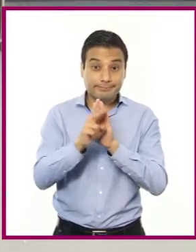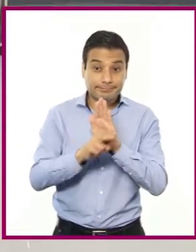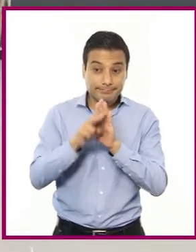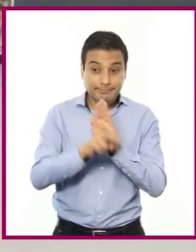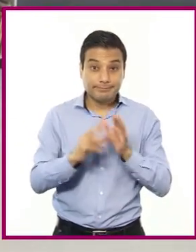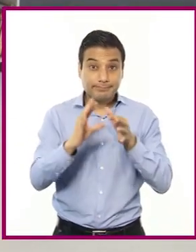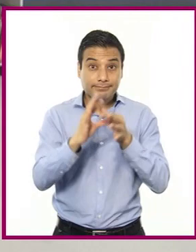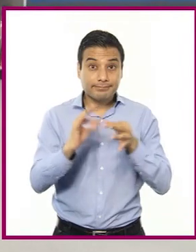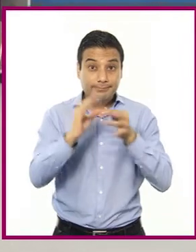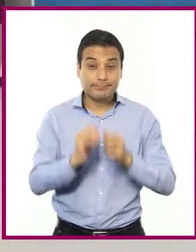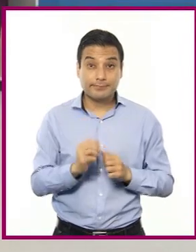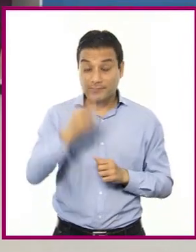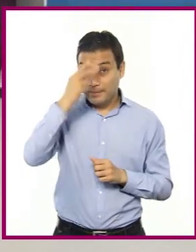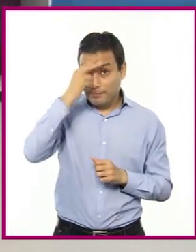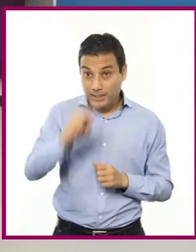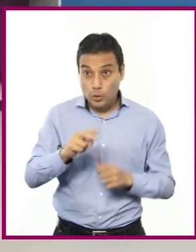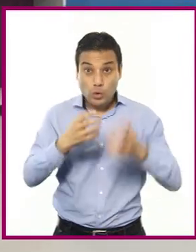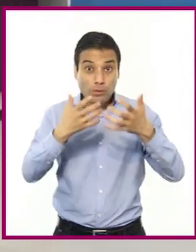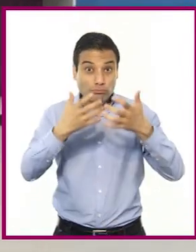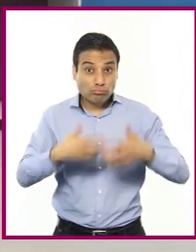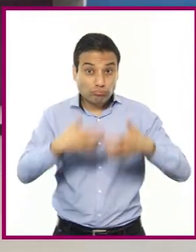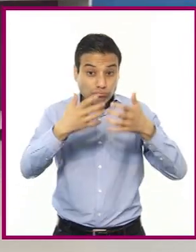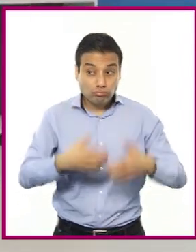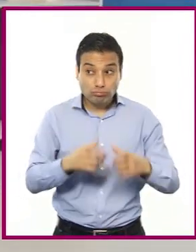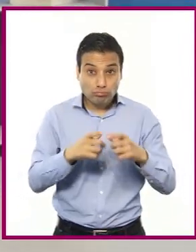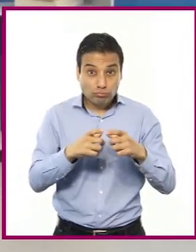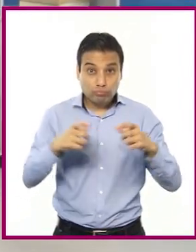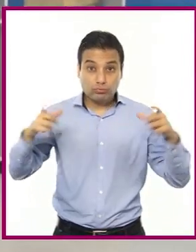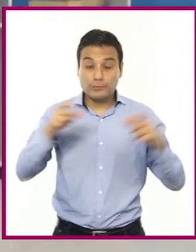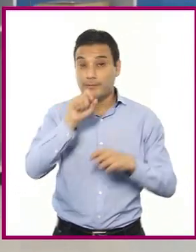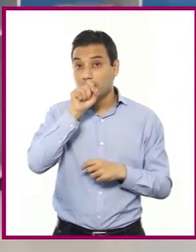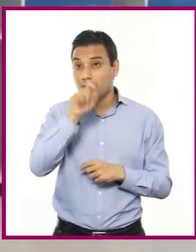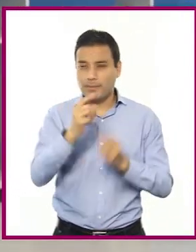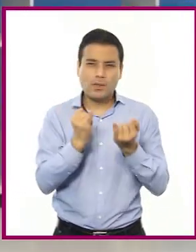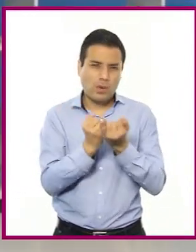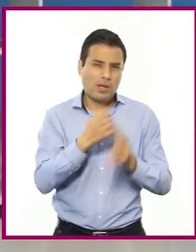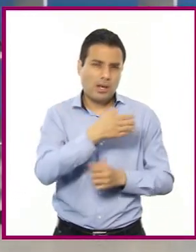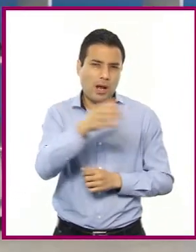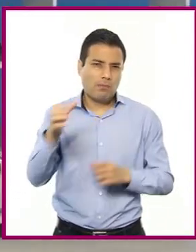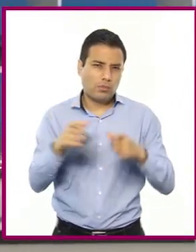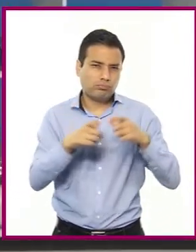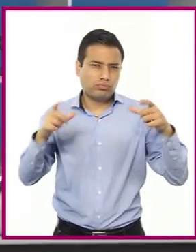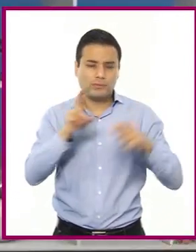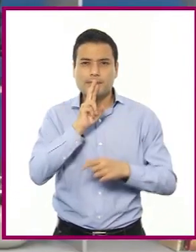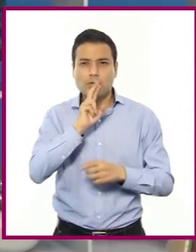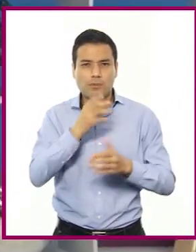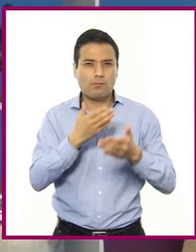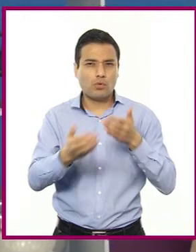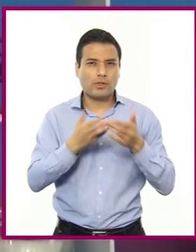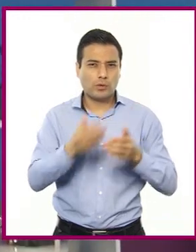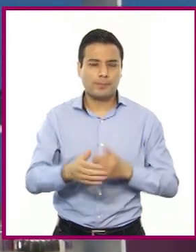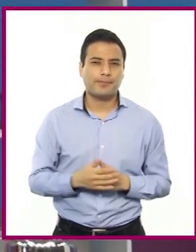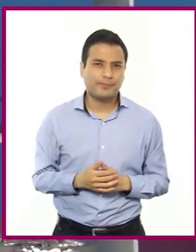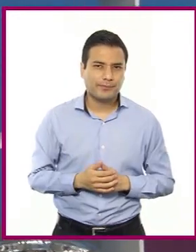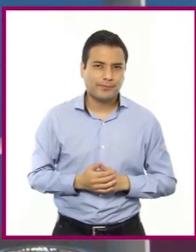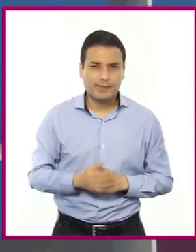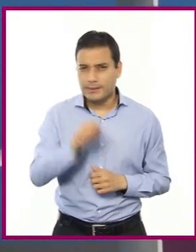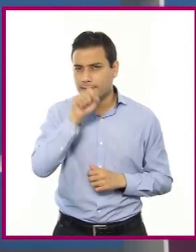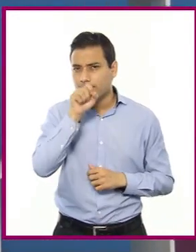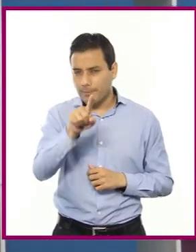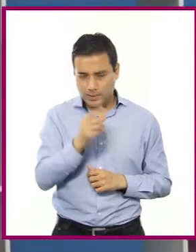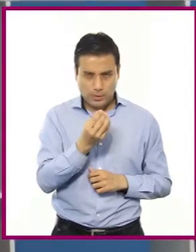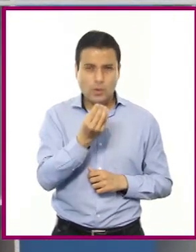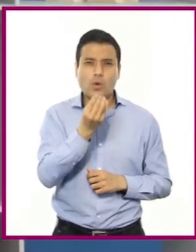la industrialización del país fomentó también la modernización del sector agrícola y el incremento de la producción